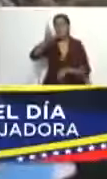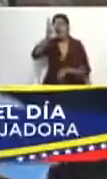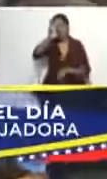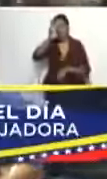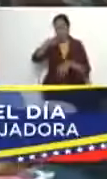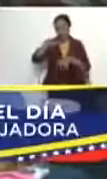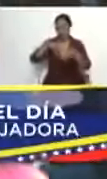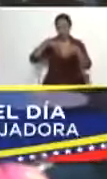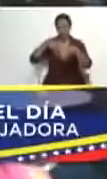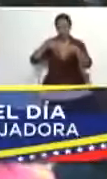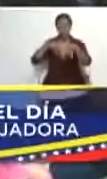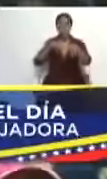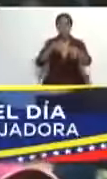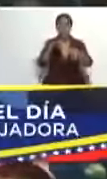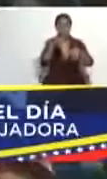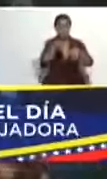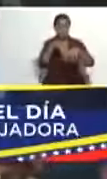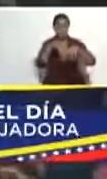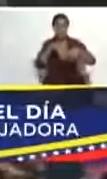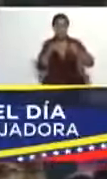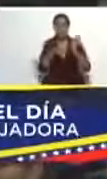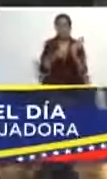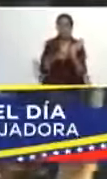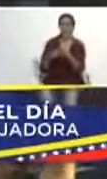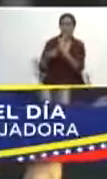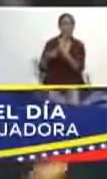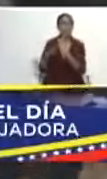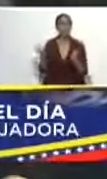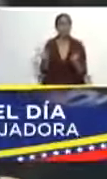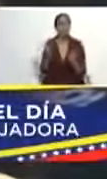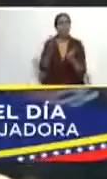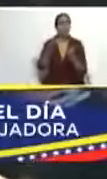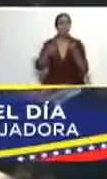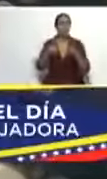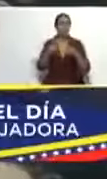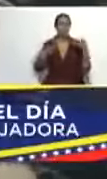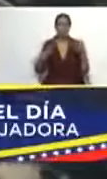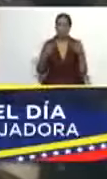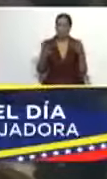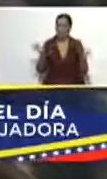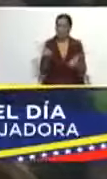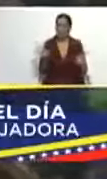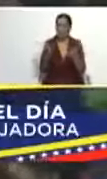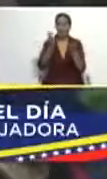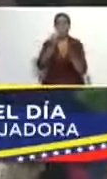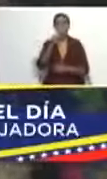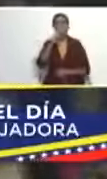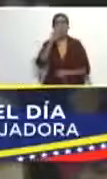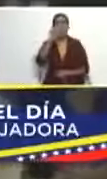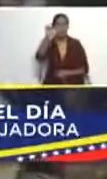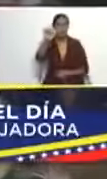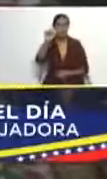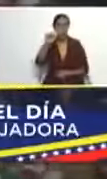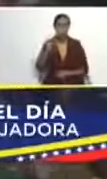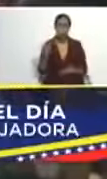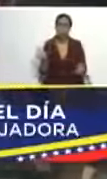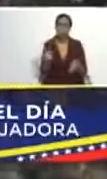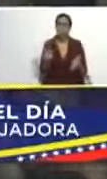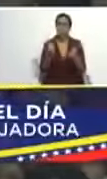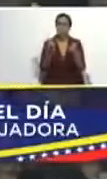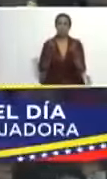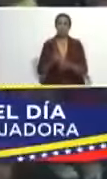decir, vamos a la revolución, vamos al futuro, vamos con Maduro,